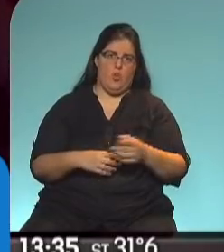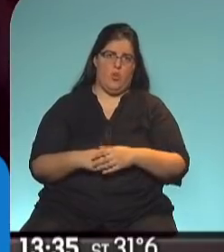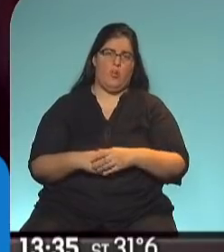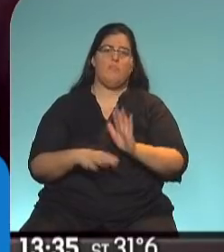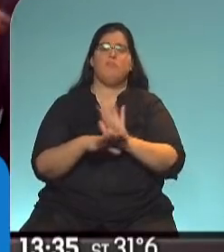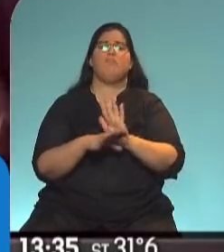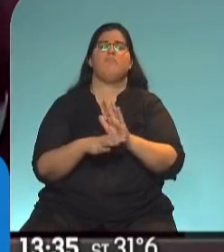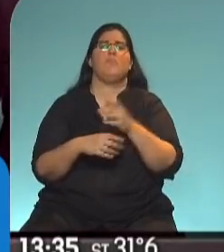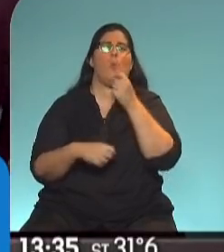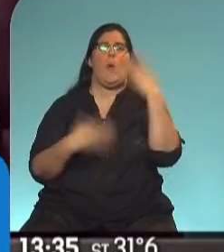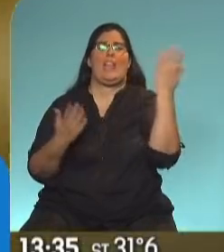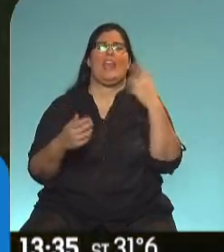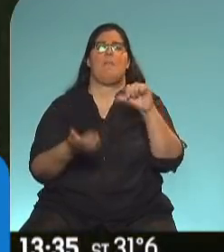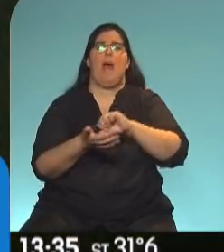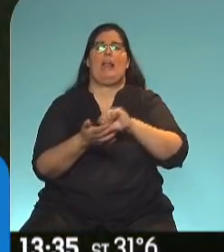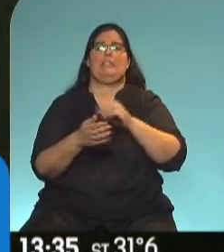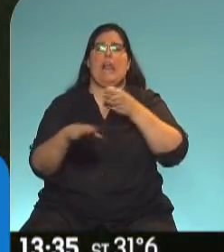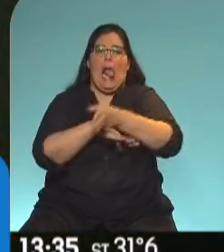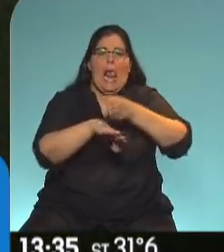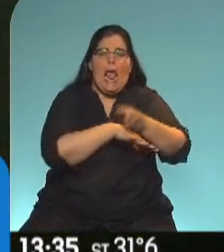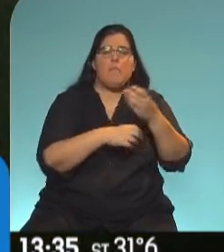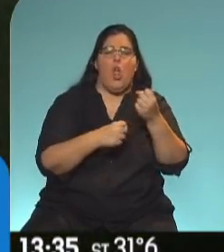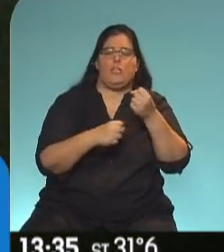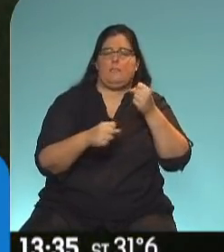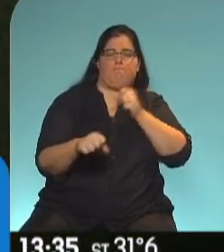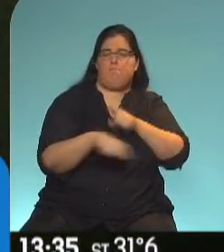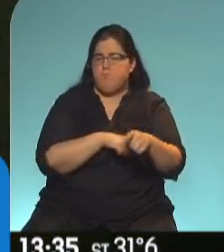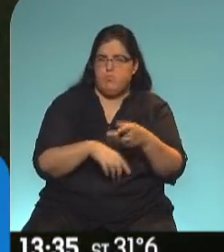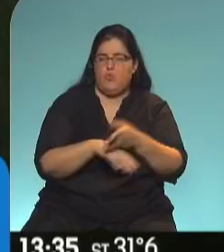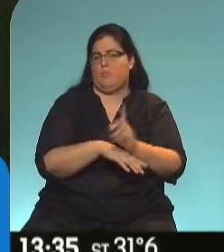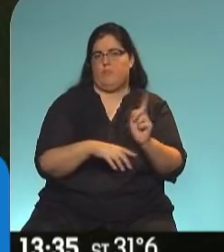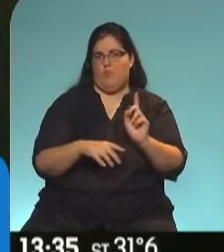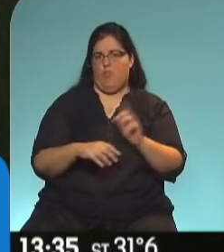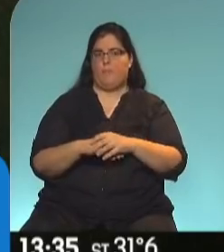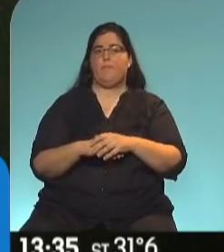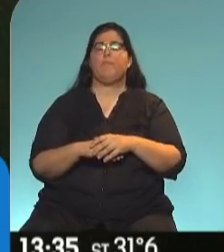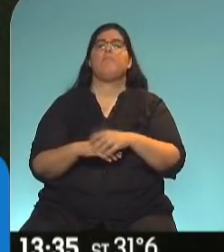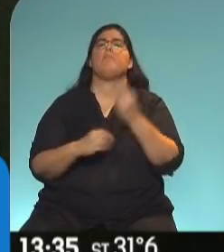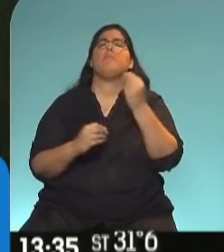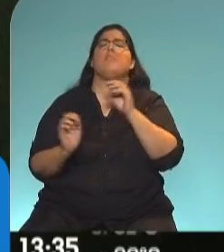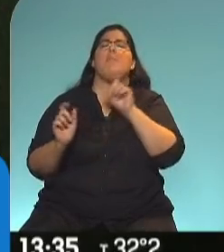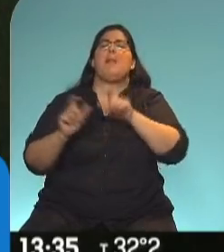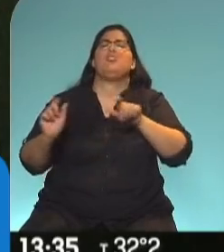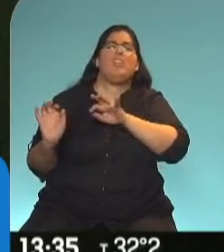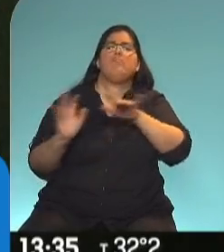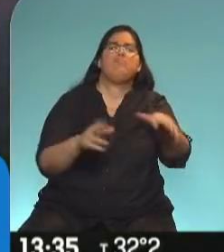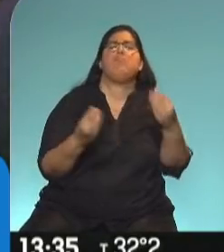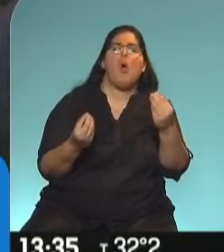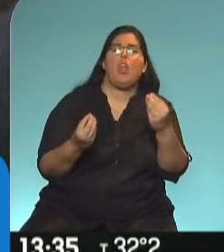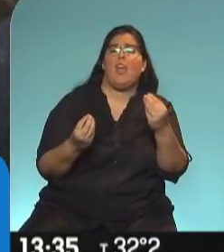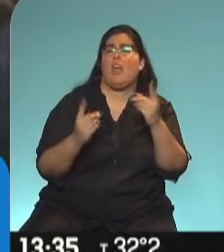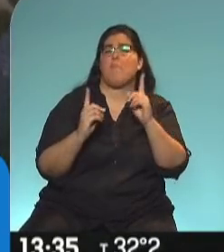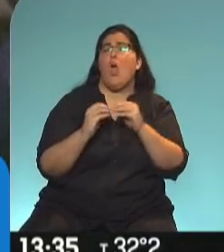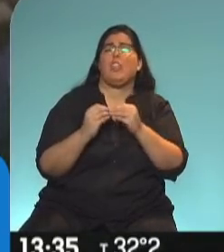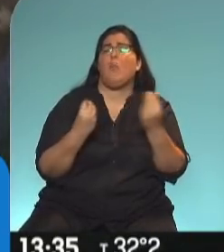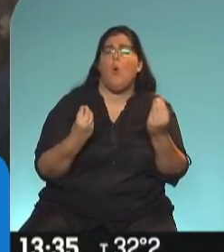a ningún país por la fuerza. El motor de los migrantes es el mismo que año tras año mueve a decenas de